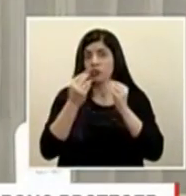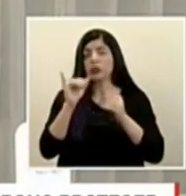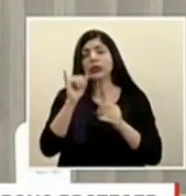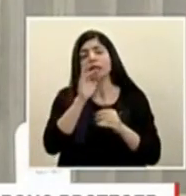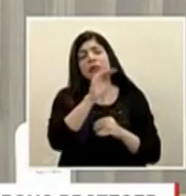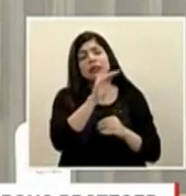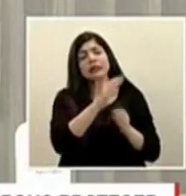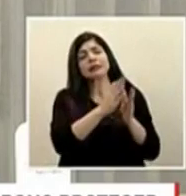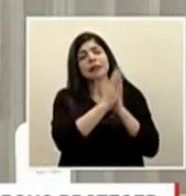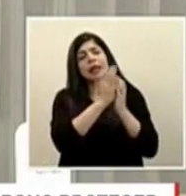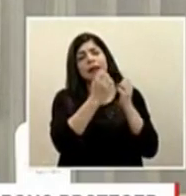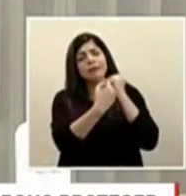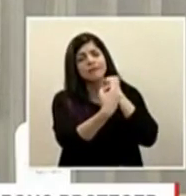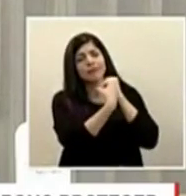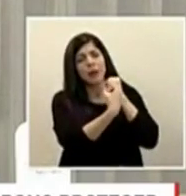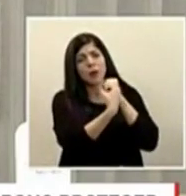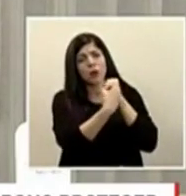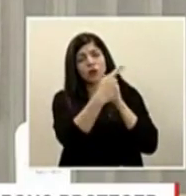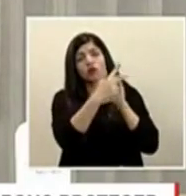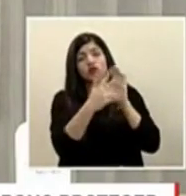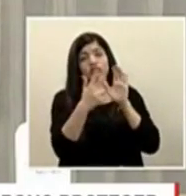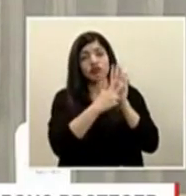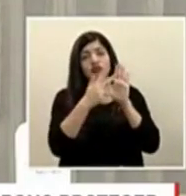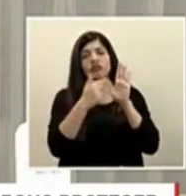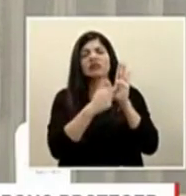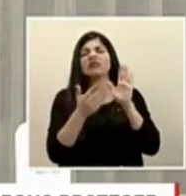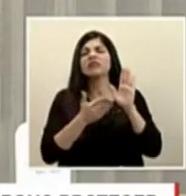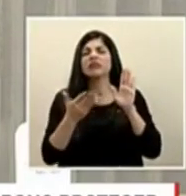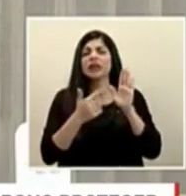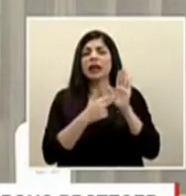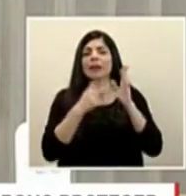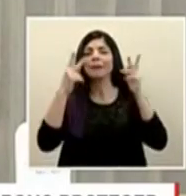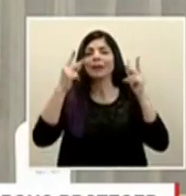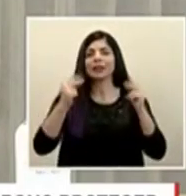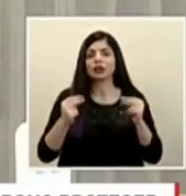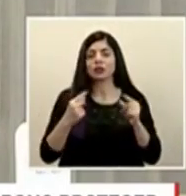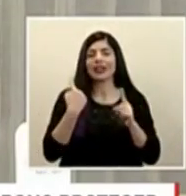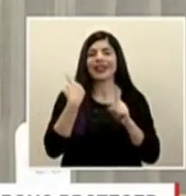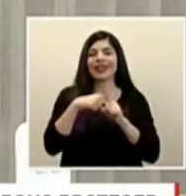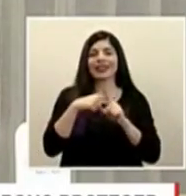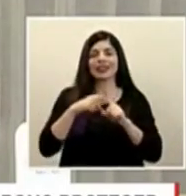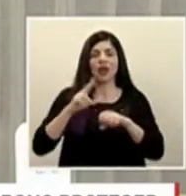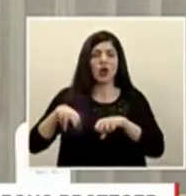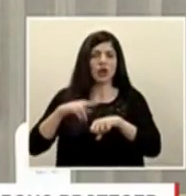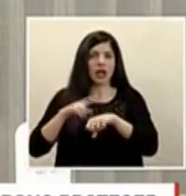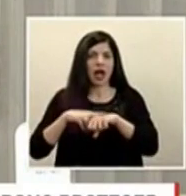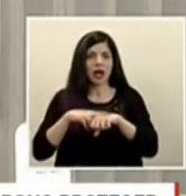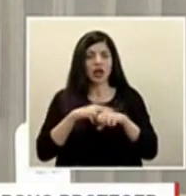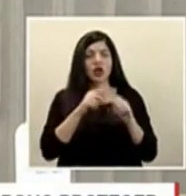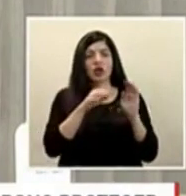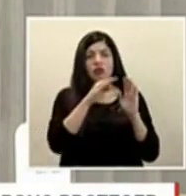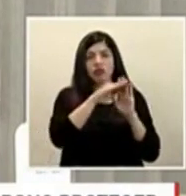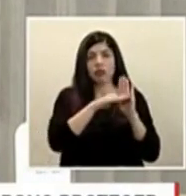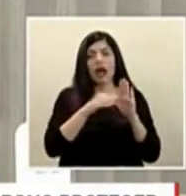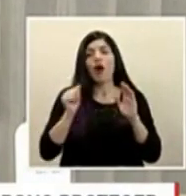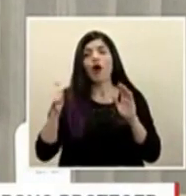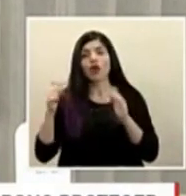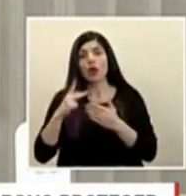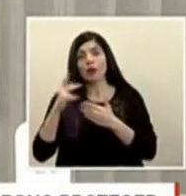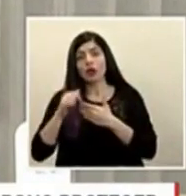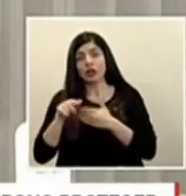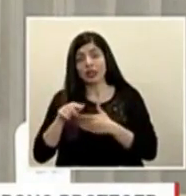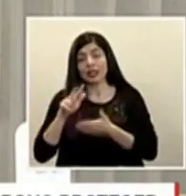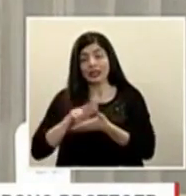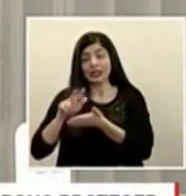también pedirles el apoyo para la aprobación del presupuesto extraordinario y otros proyectos que contienen los